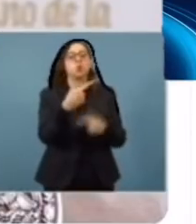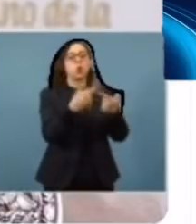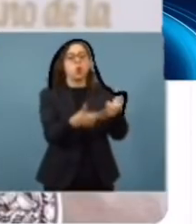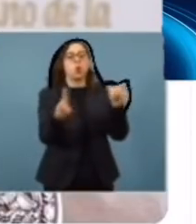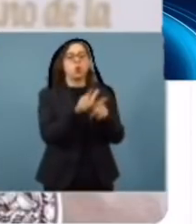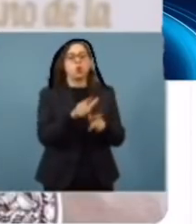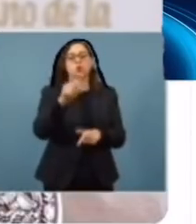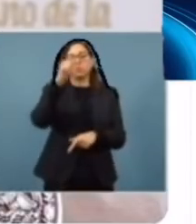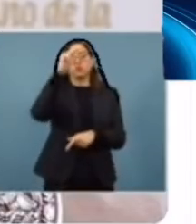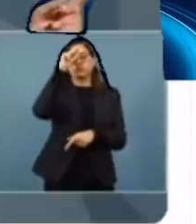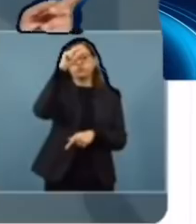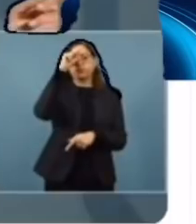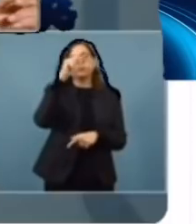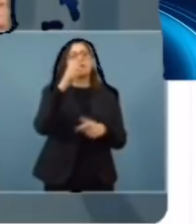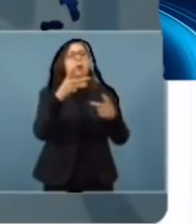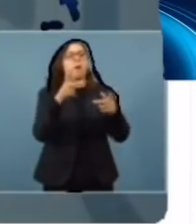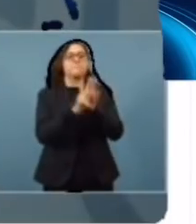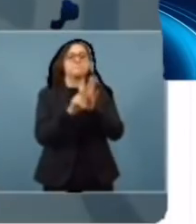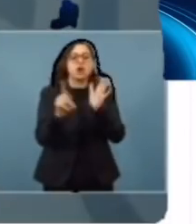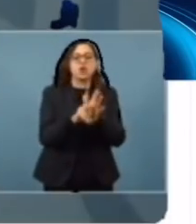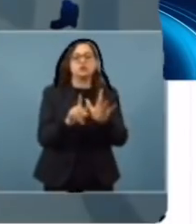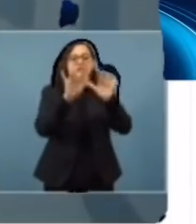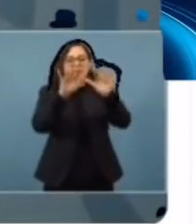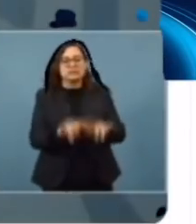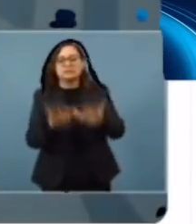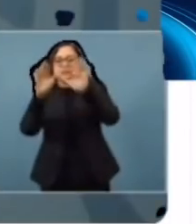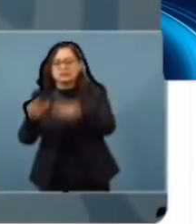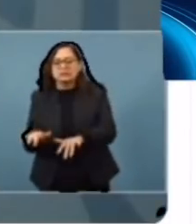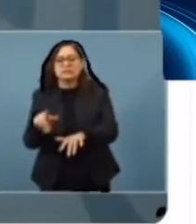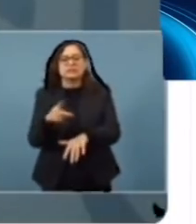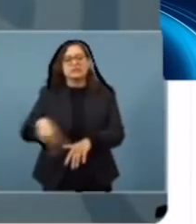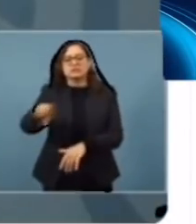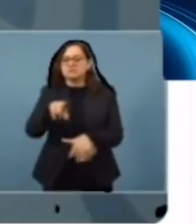y los articulistas no quieran cambiar.